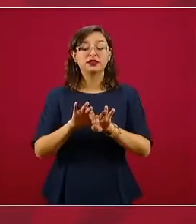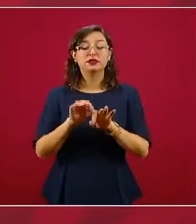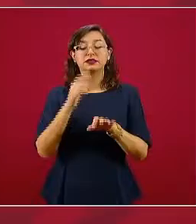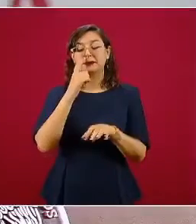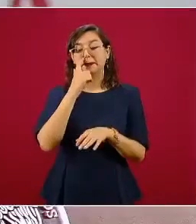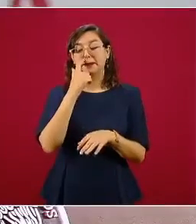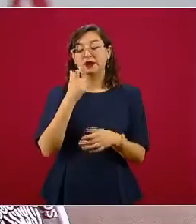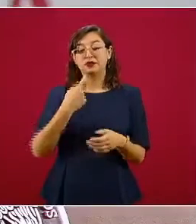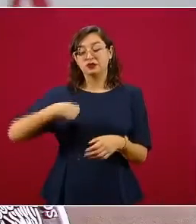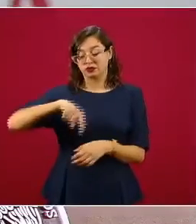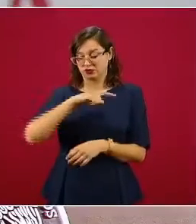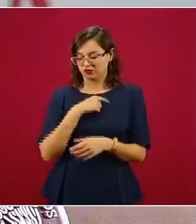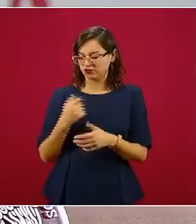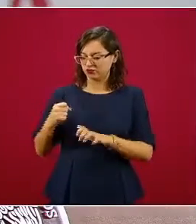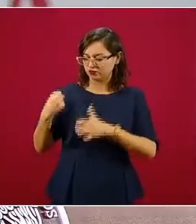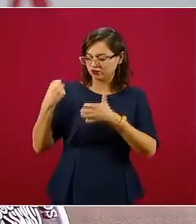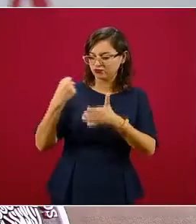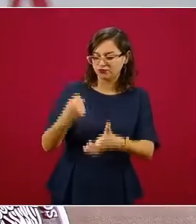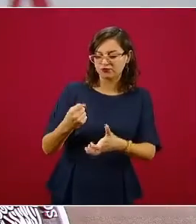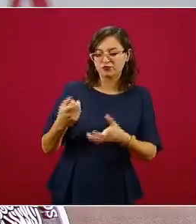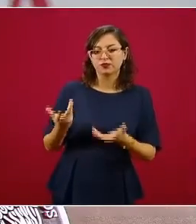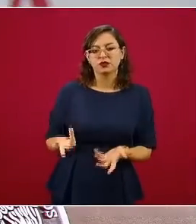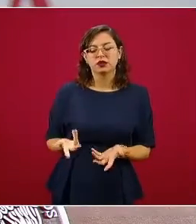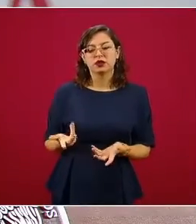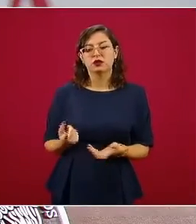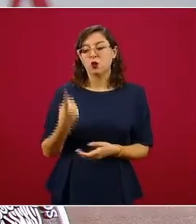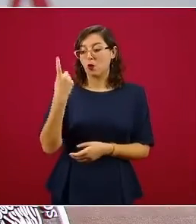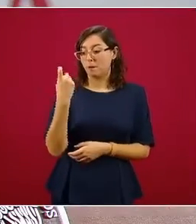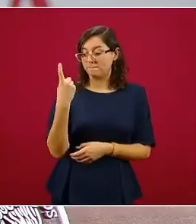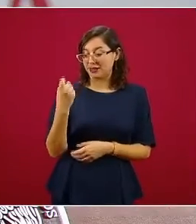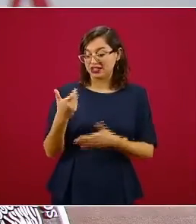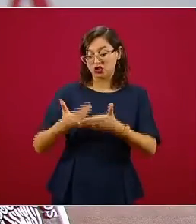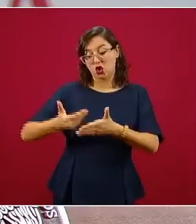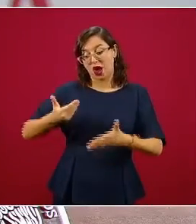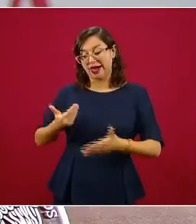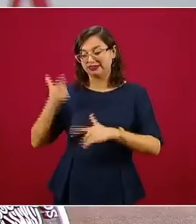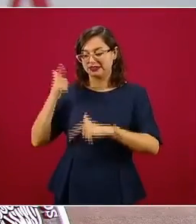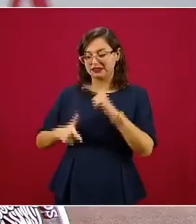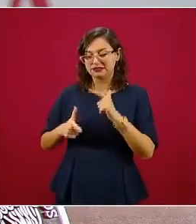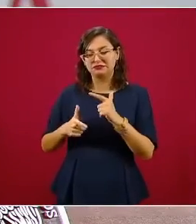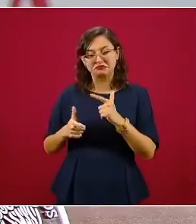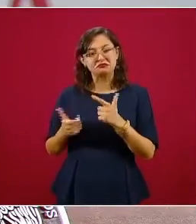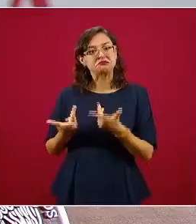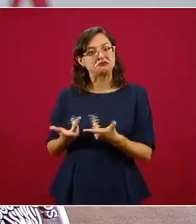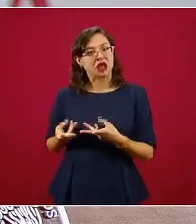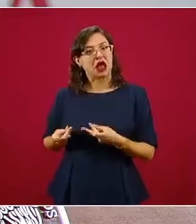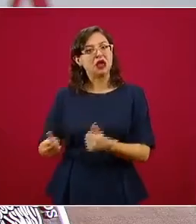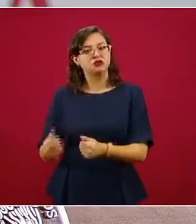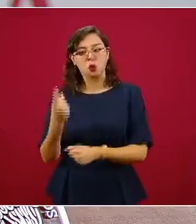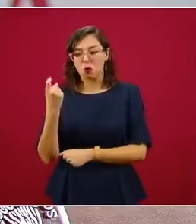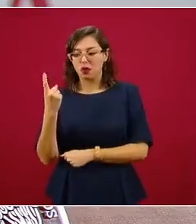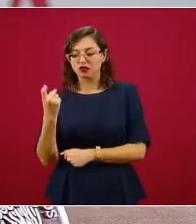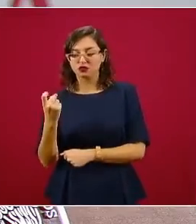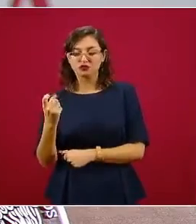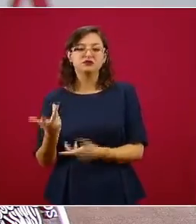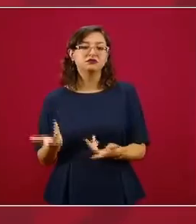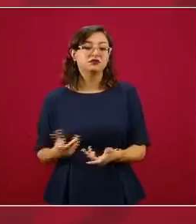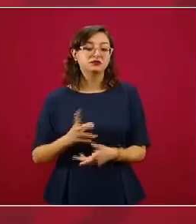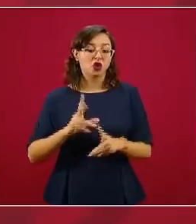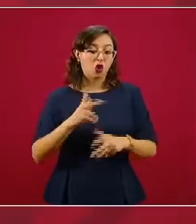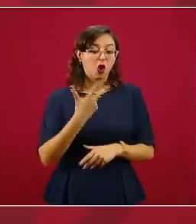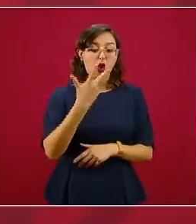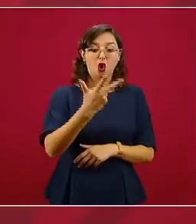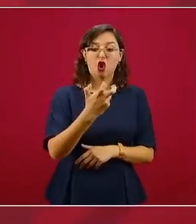dice el presidente, nos ahorra 8 pesos en la atención de las emergencias. Hay